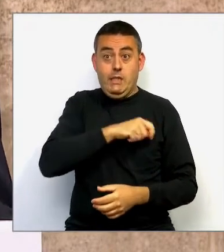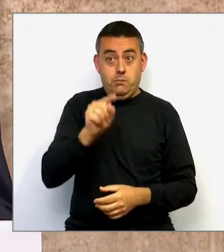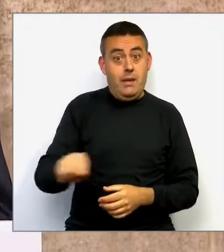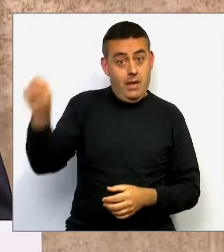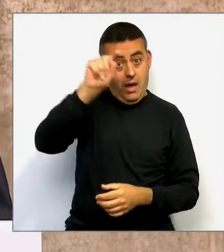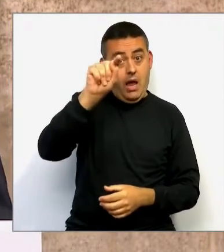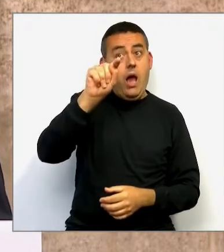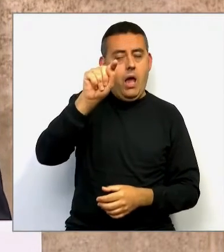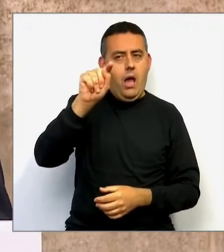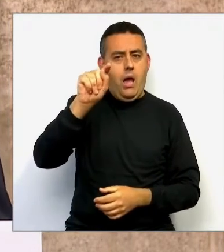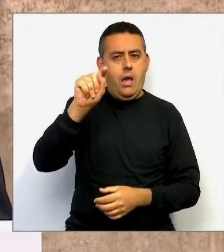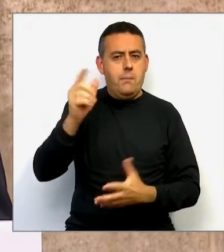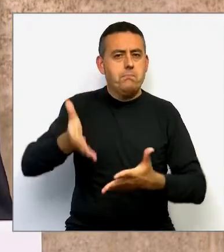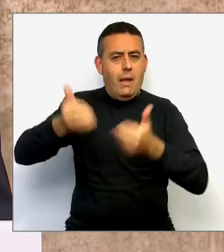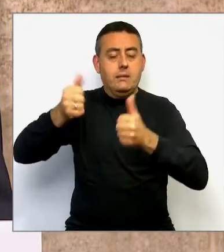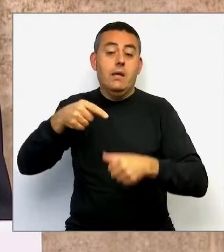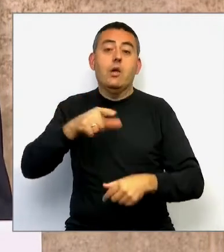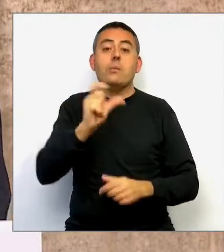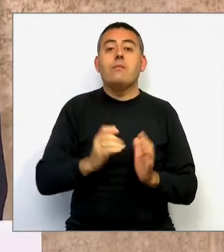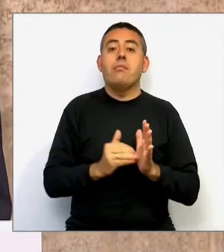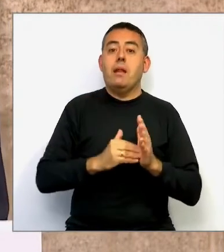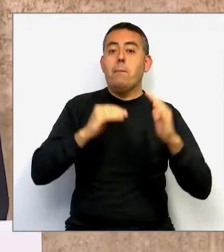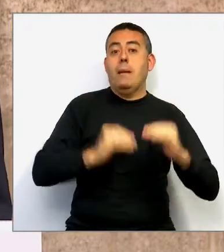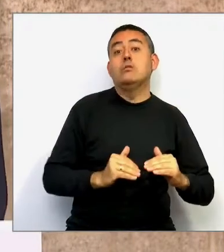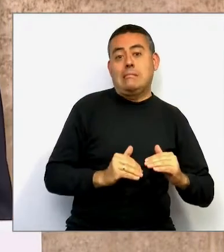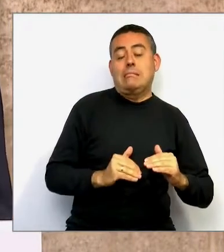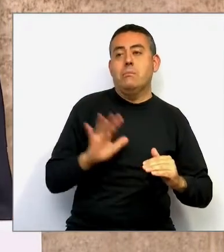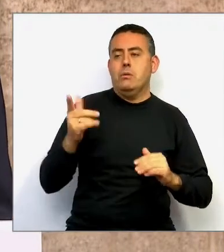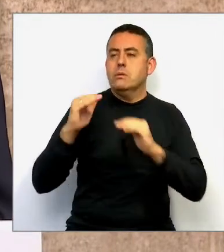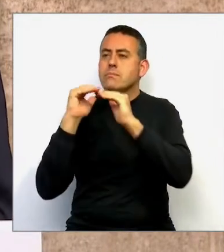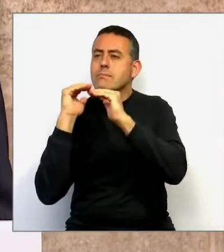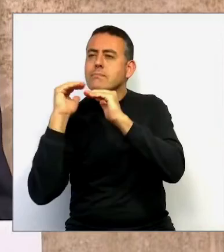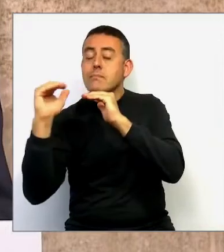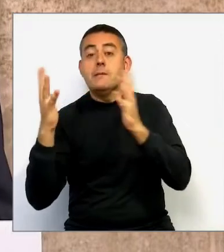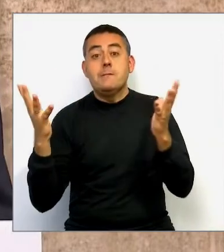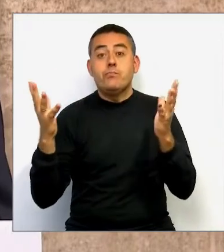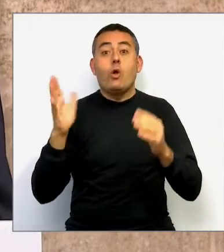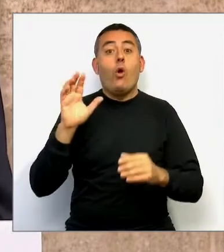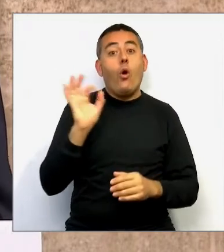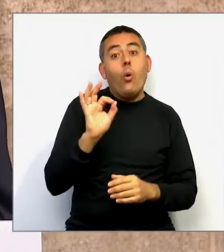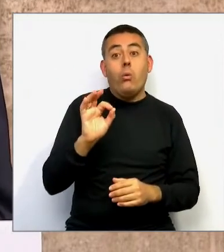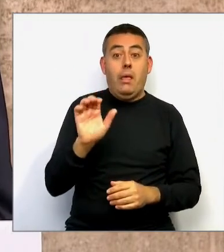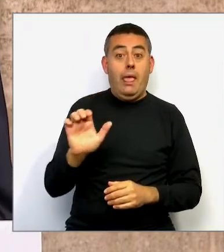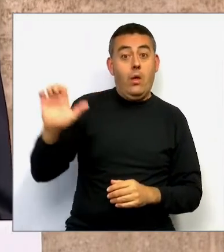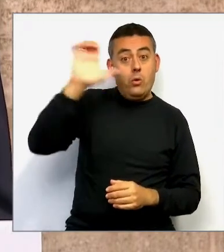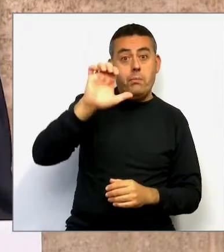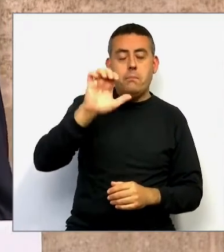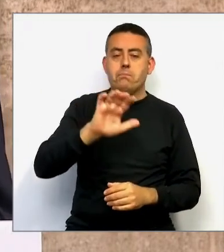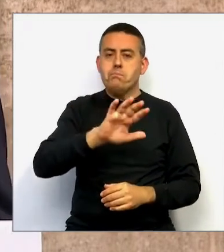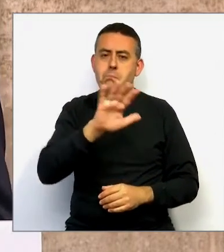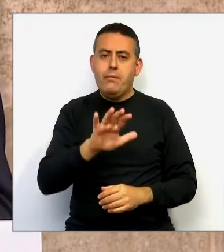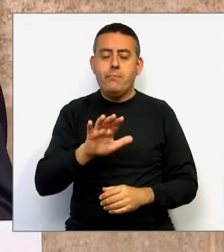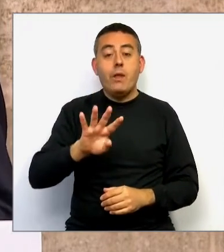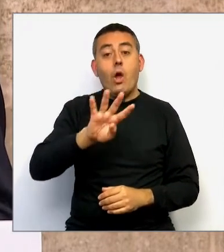estabilización. También en algunos países de Europa parece que hay una cuarta onada, parece que no estiga avançant